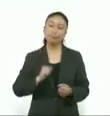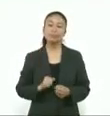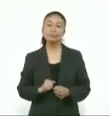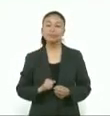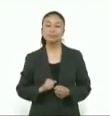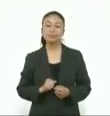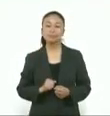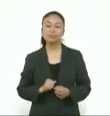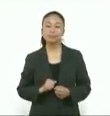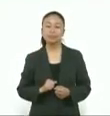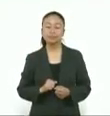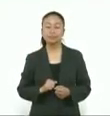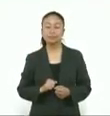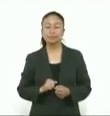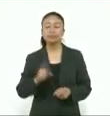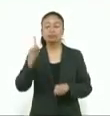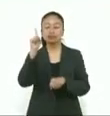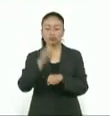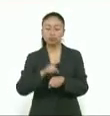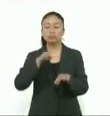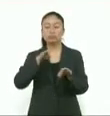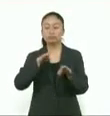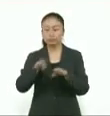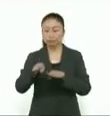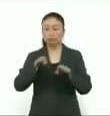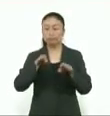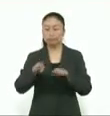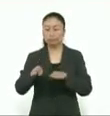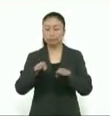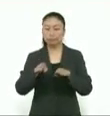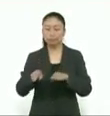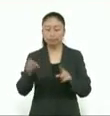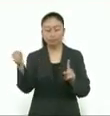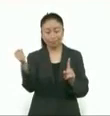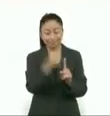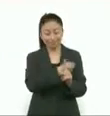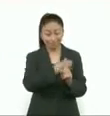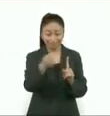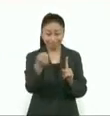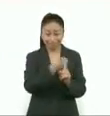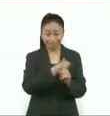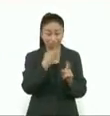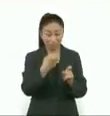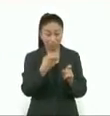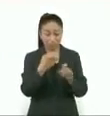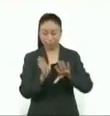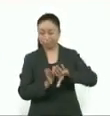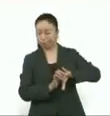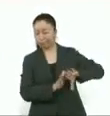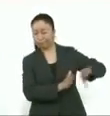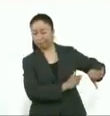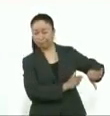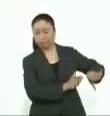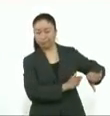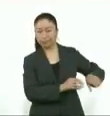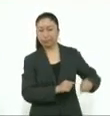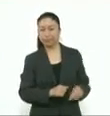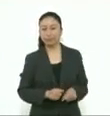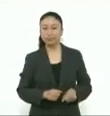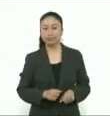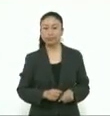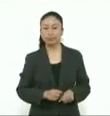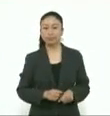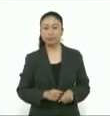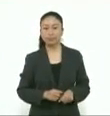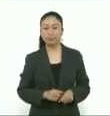Debemos de seguir trabajando cada día para terminar con todas las violencias que enfrentamos, especialmente